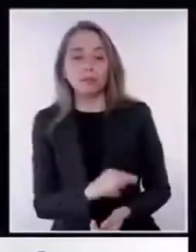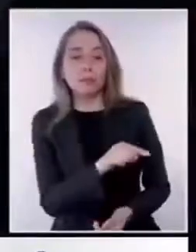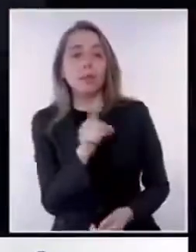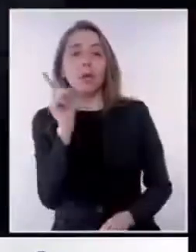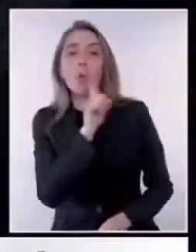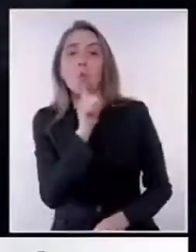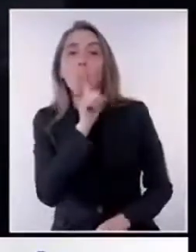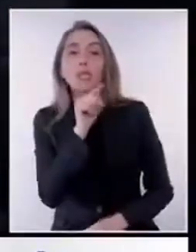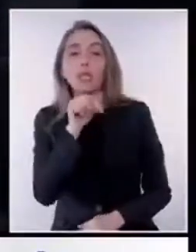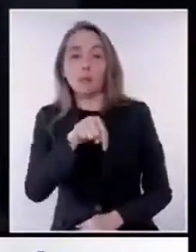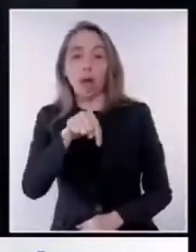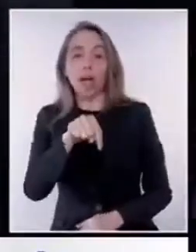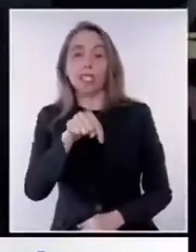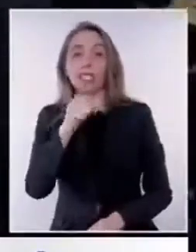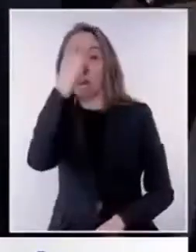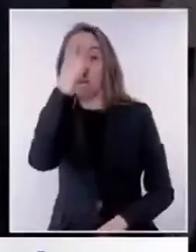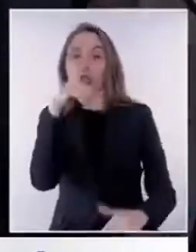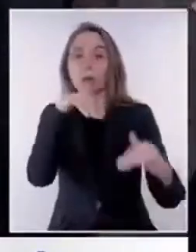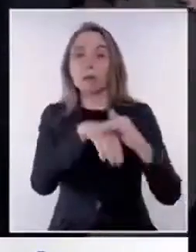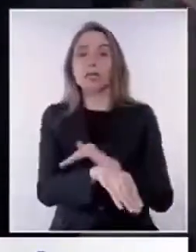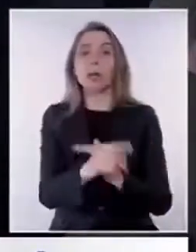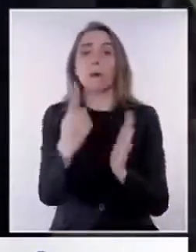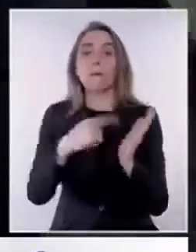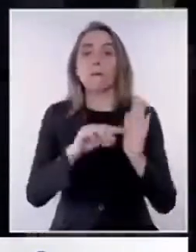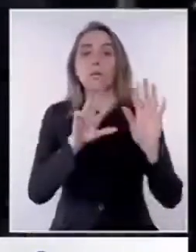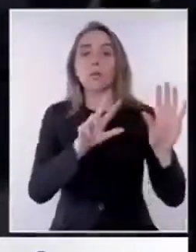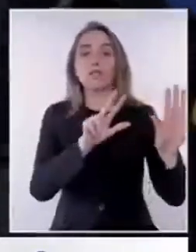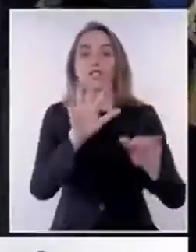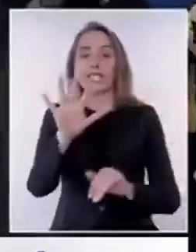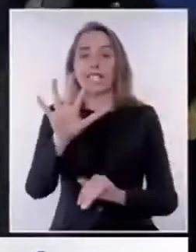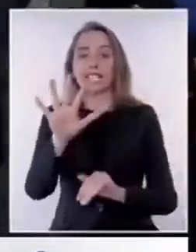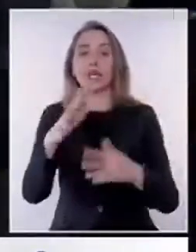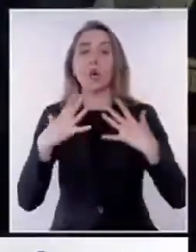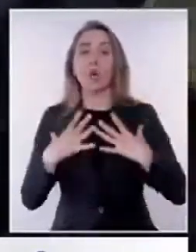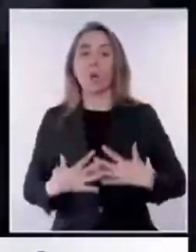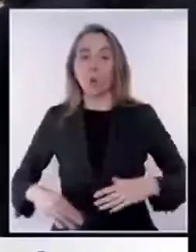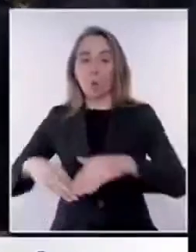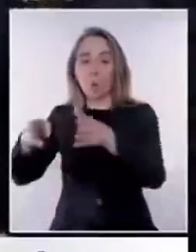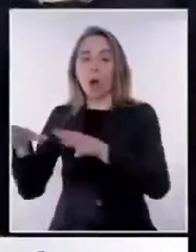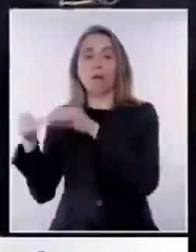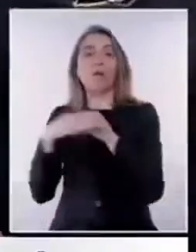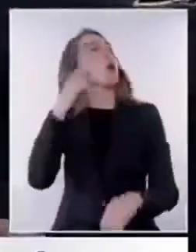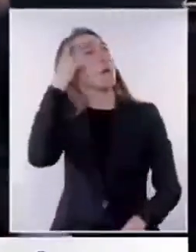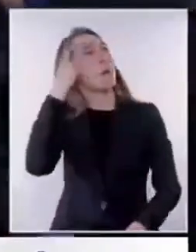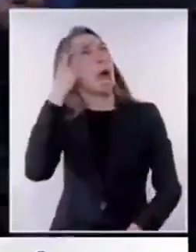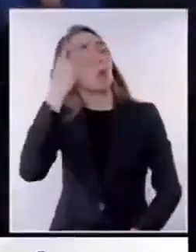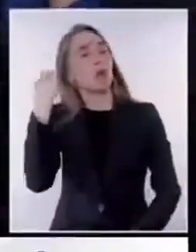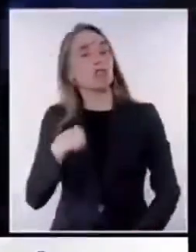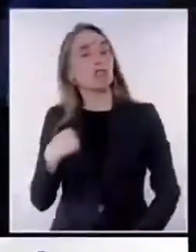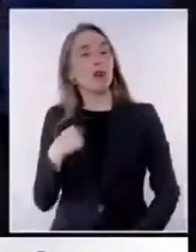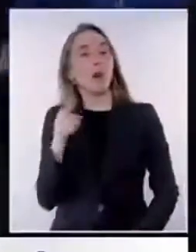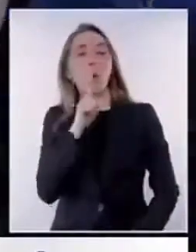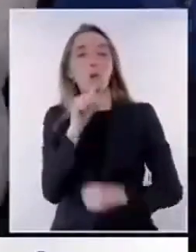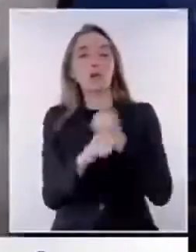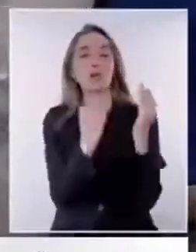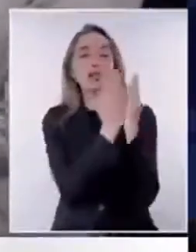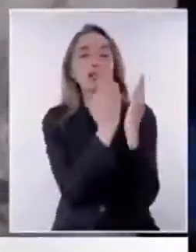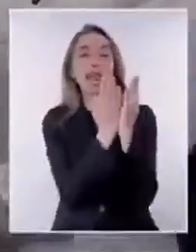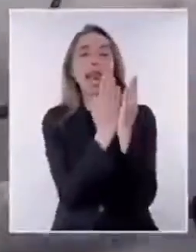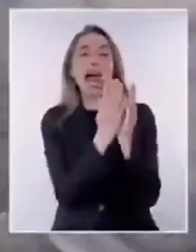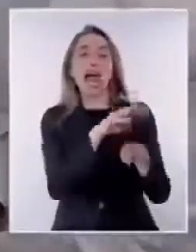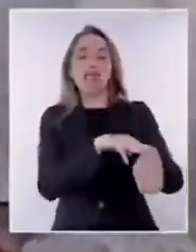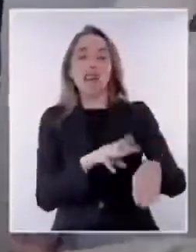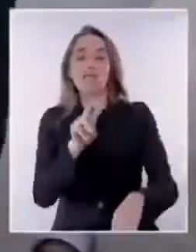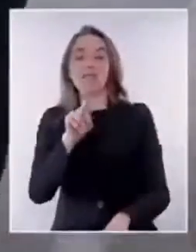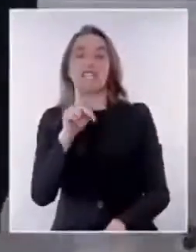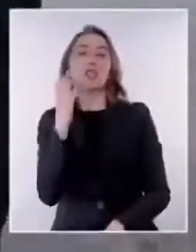aquí, si no me equivoco, el año 85. 85 se traen los 85. Yo me acuerdo, siendo mi último año en la Escuela Naval, presidente, que el